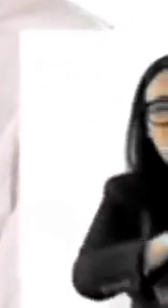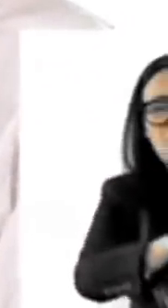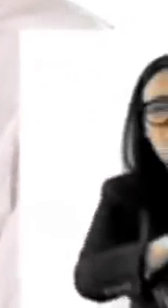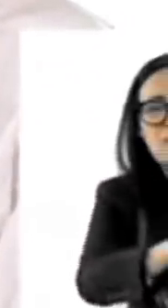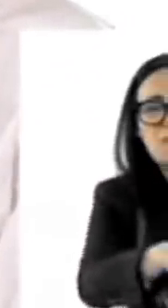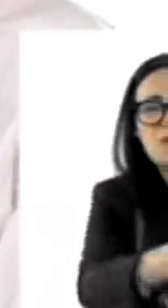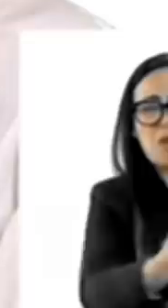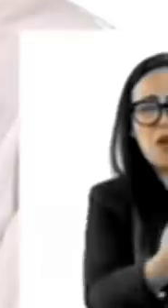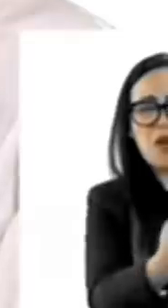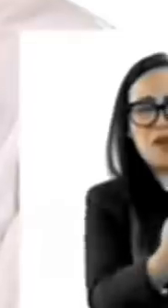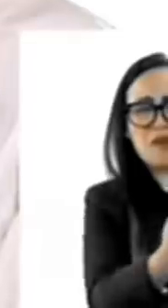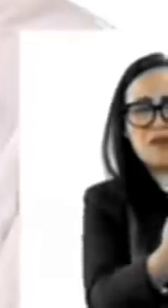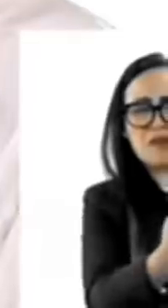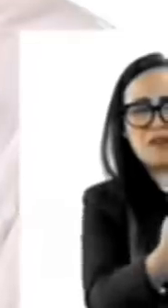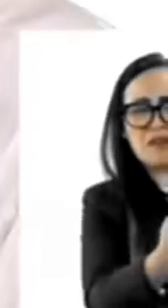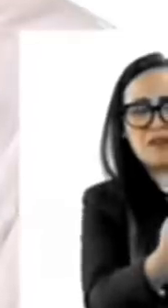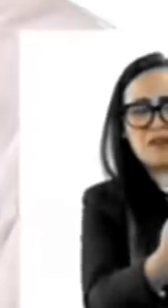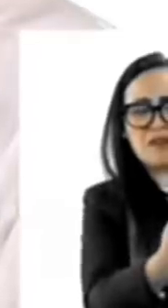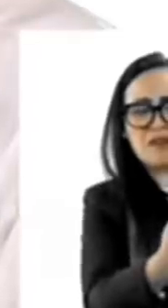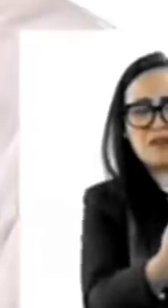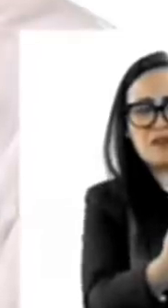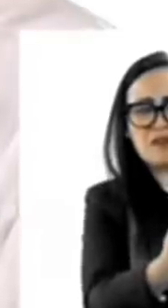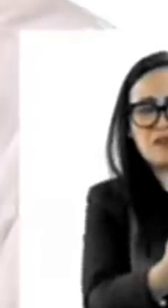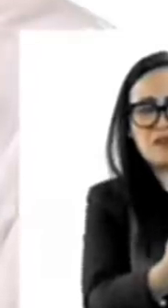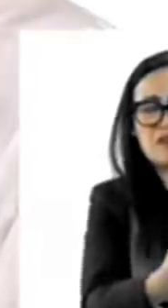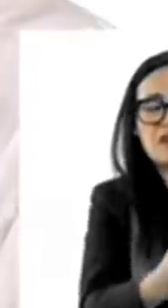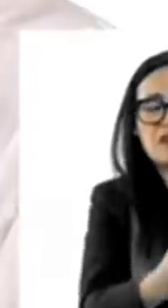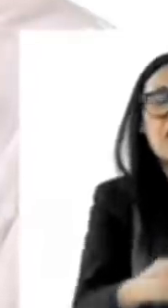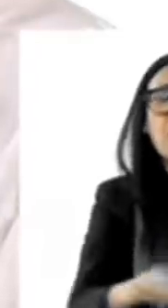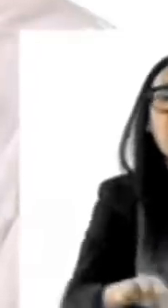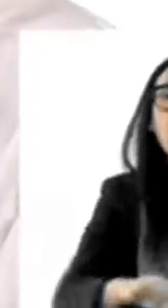un periódico, casualmente de Reino Unido,